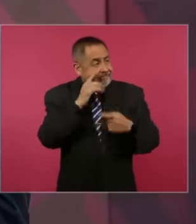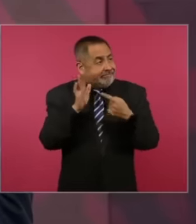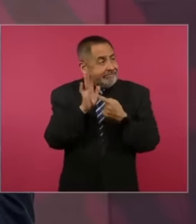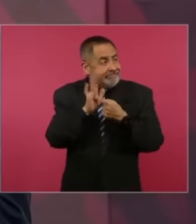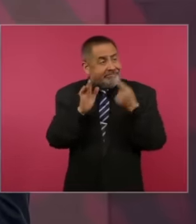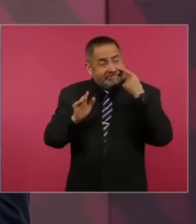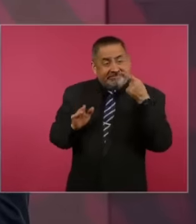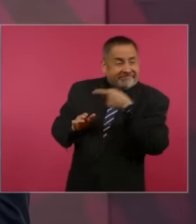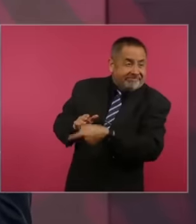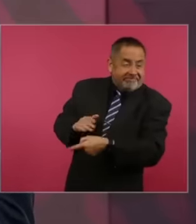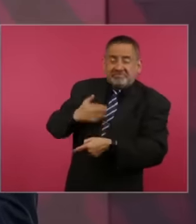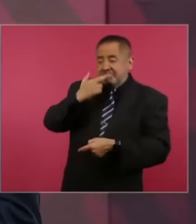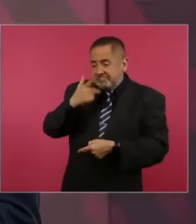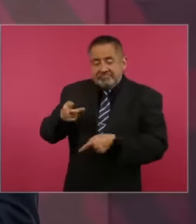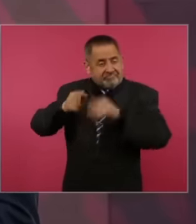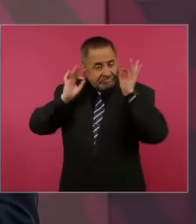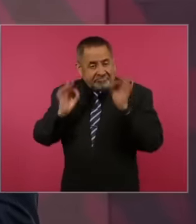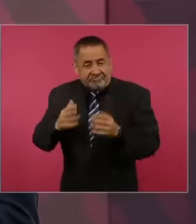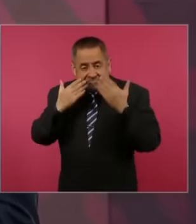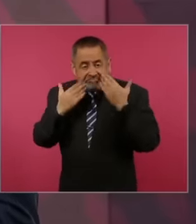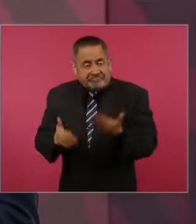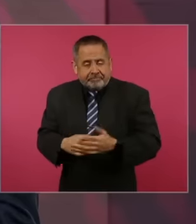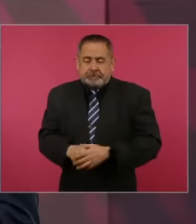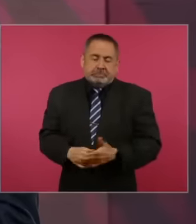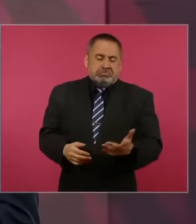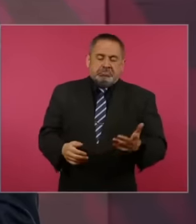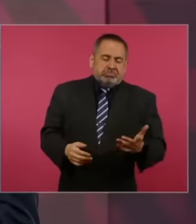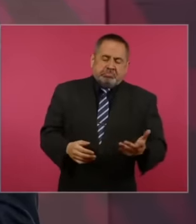gobernantes en Estados Unidos.